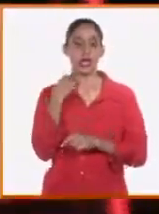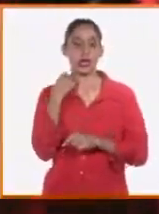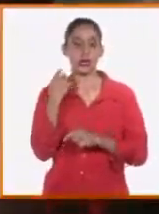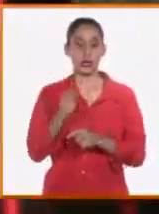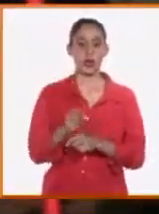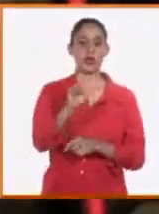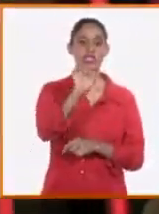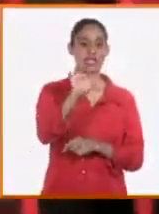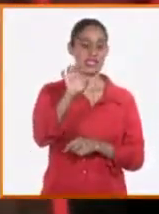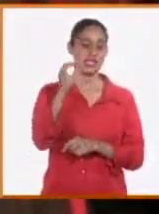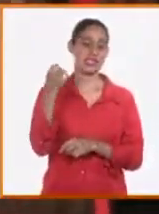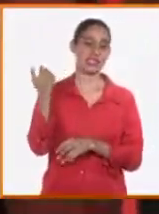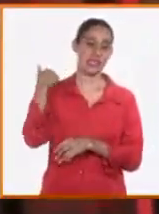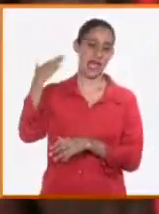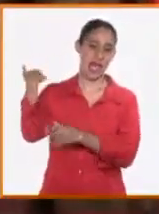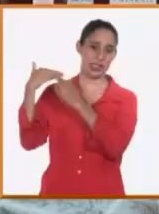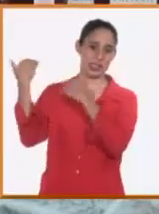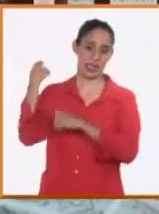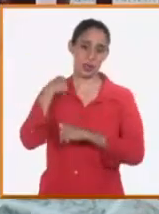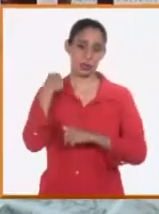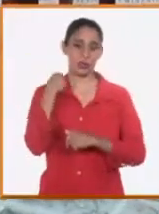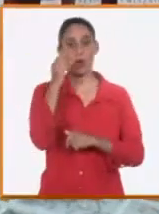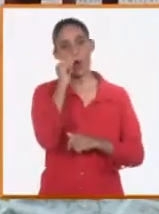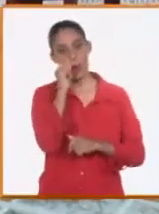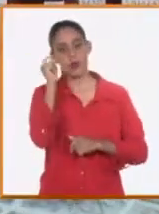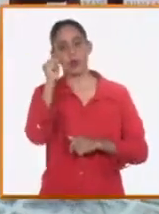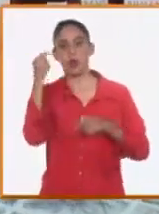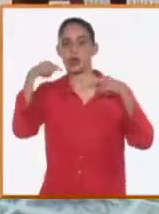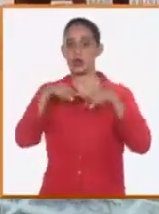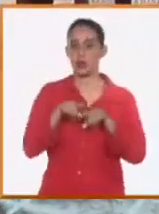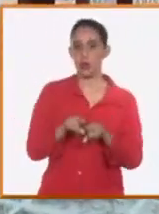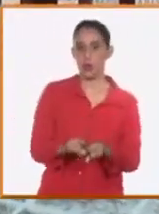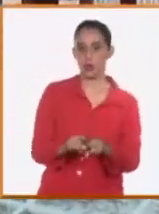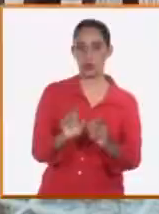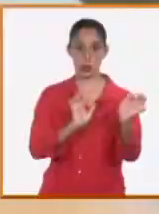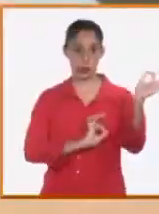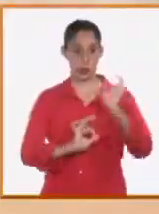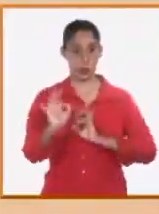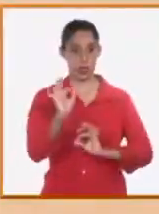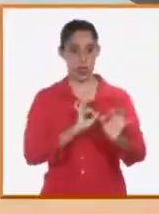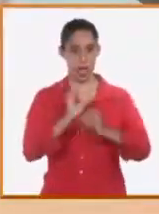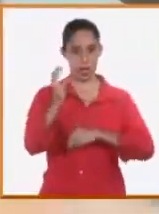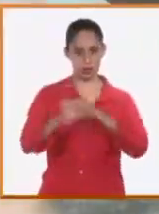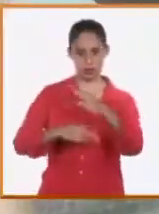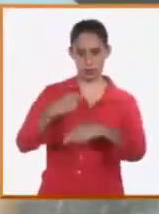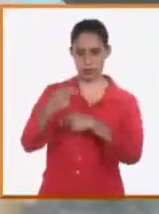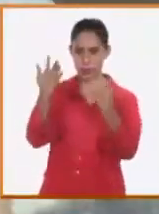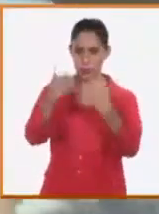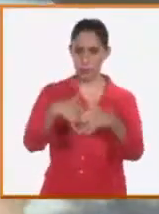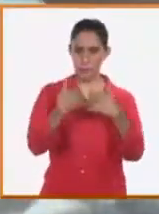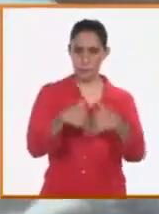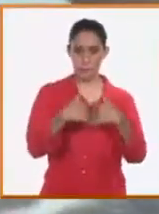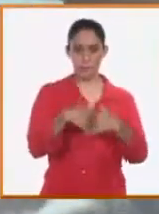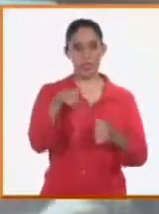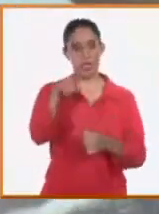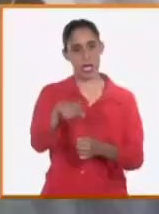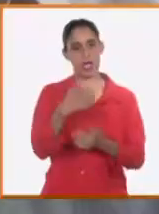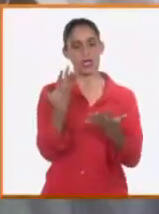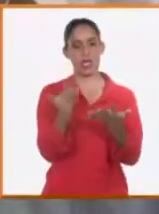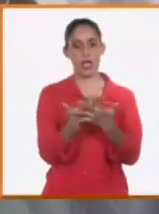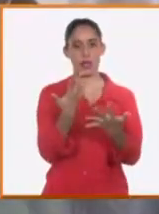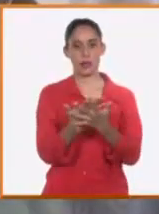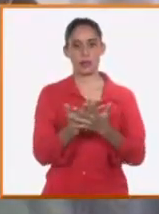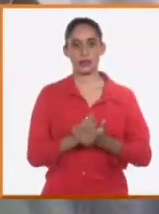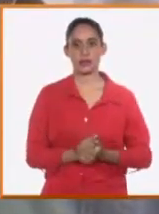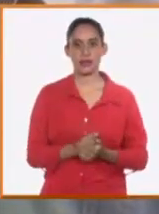de 5 décadas, hombres y mujeres han sido guardianes de una tradición que se perpetúa año tras año y prestigia a la empresa. La Ronera